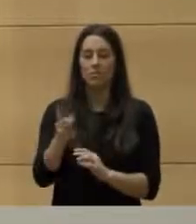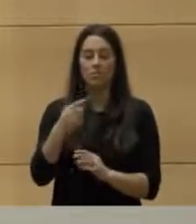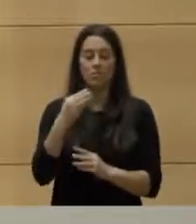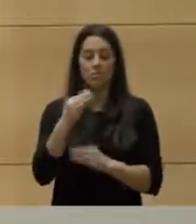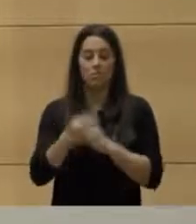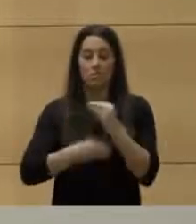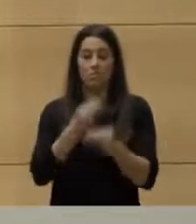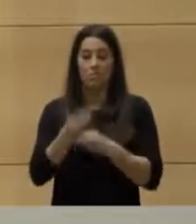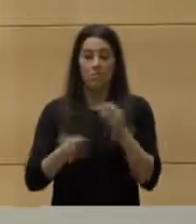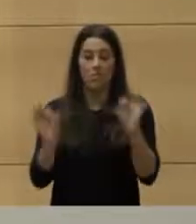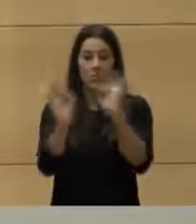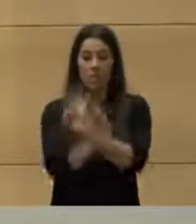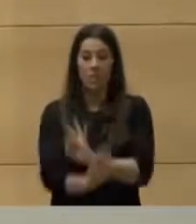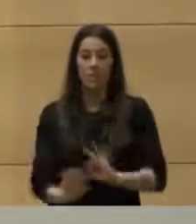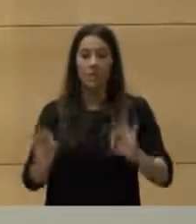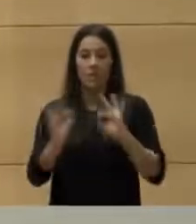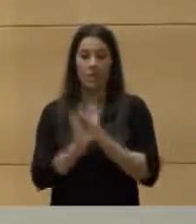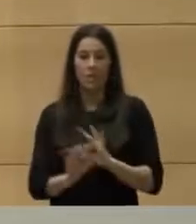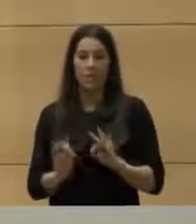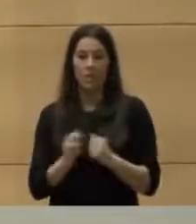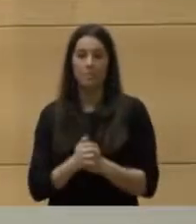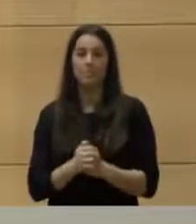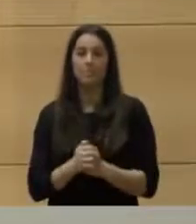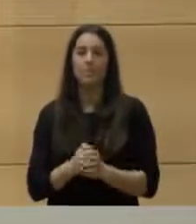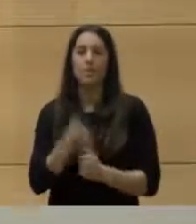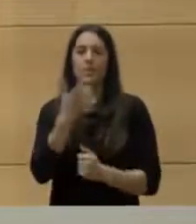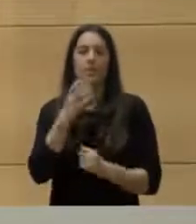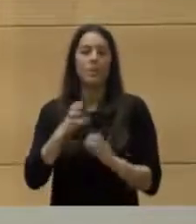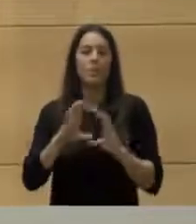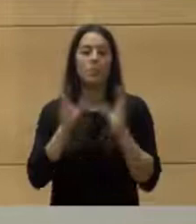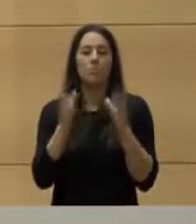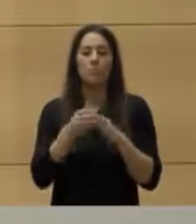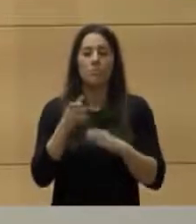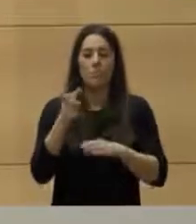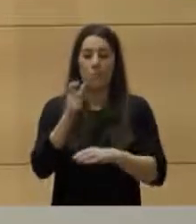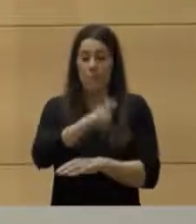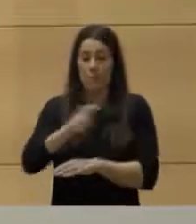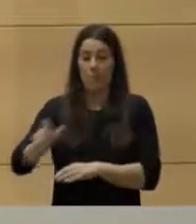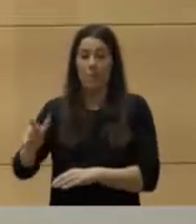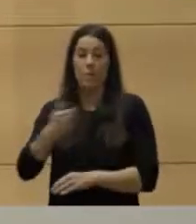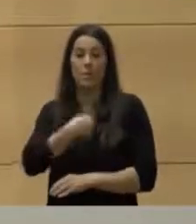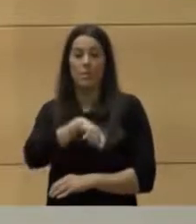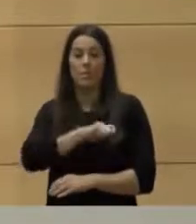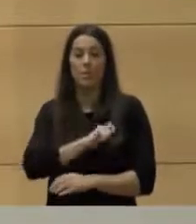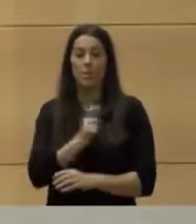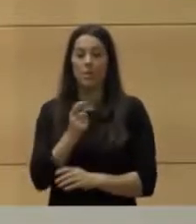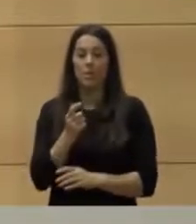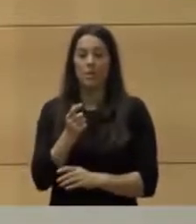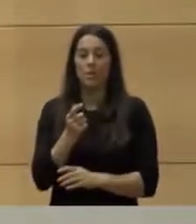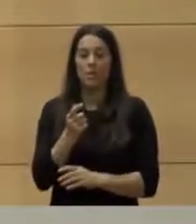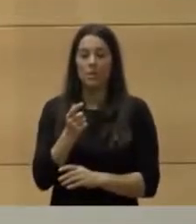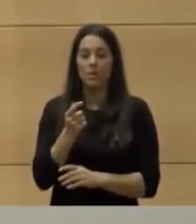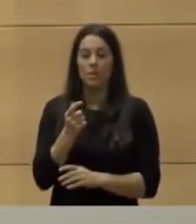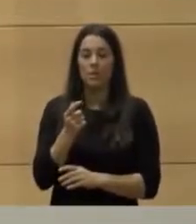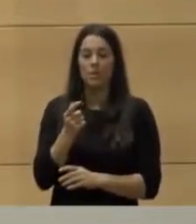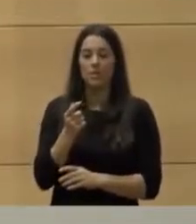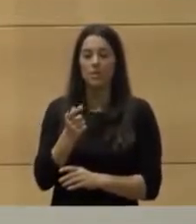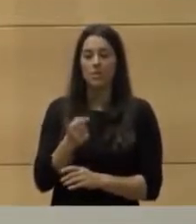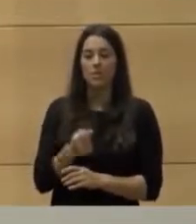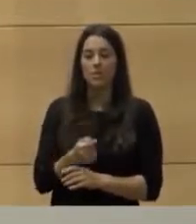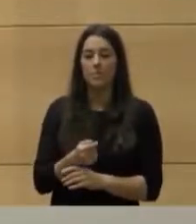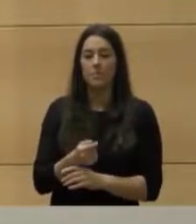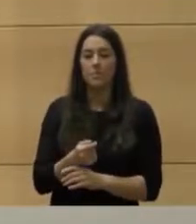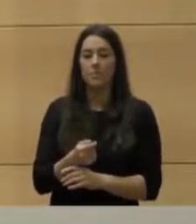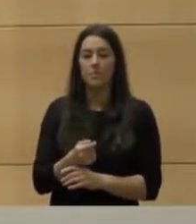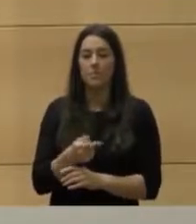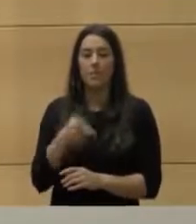en absoluto. Si la población española no se encuentra que